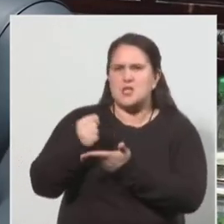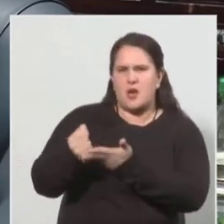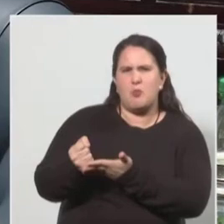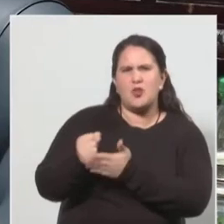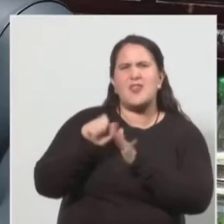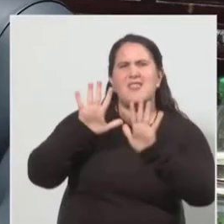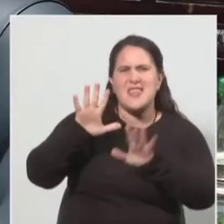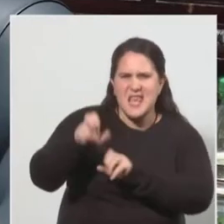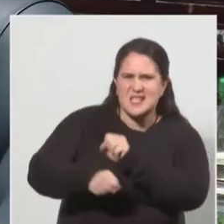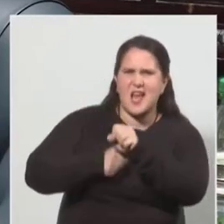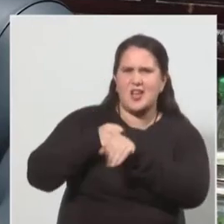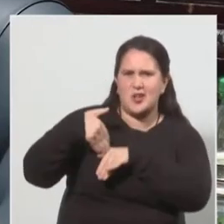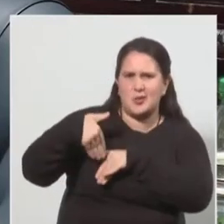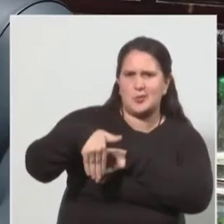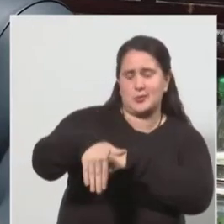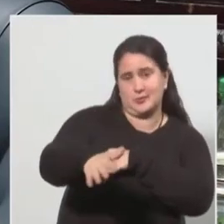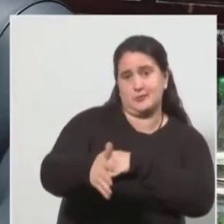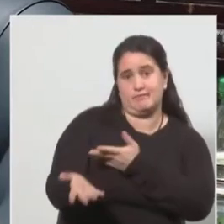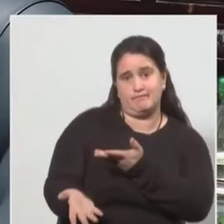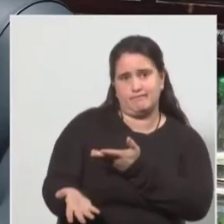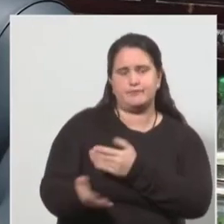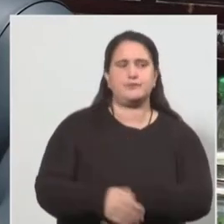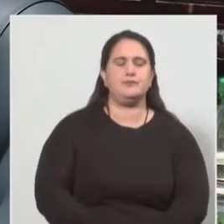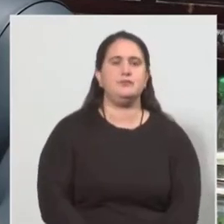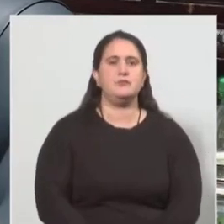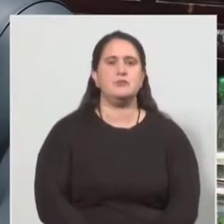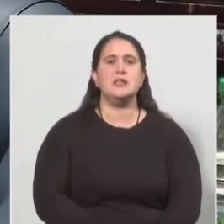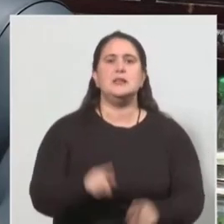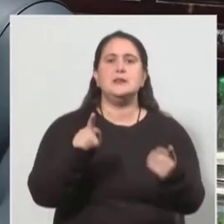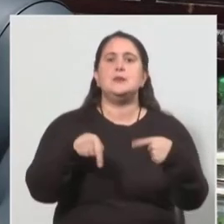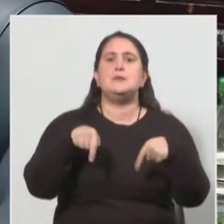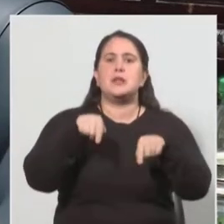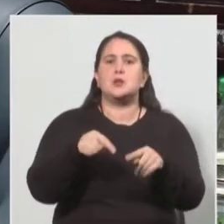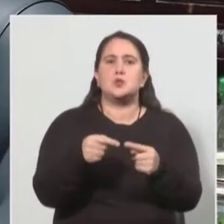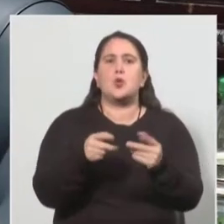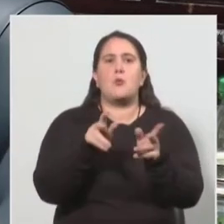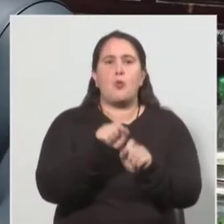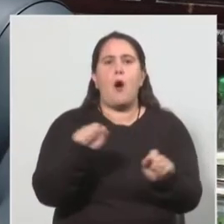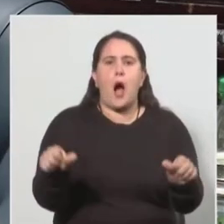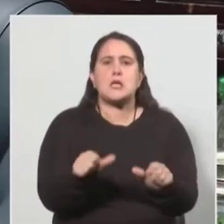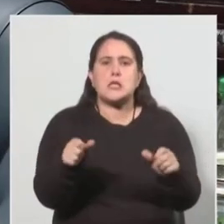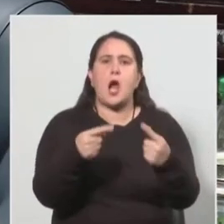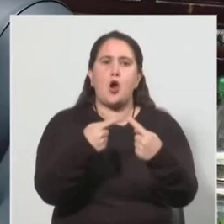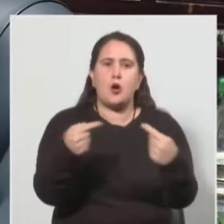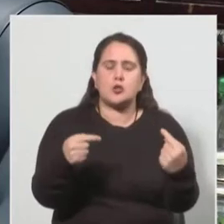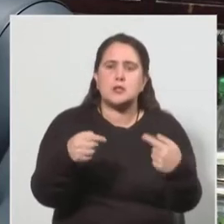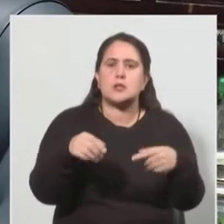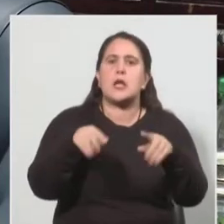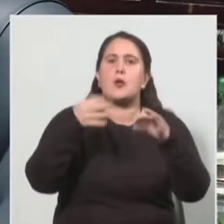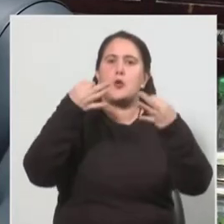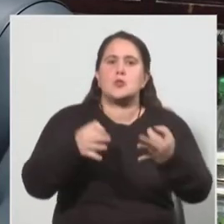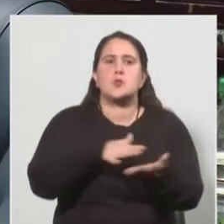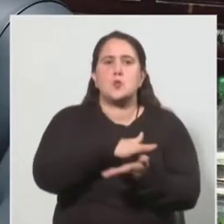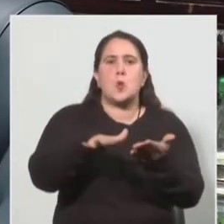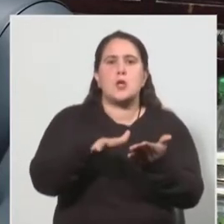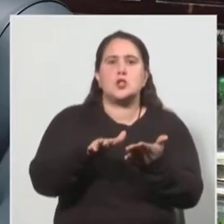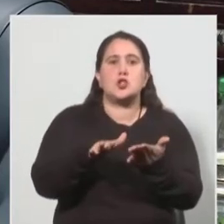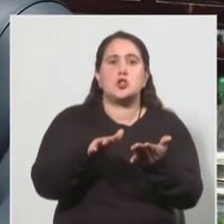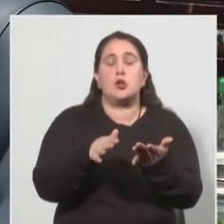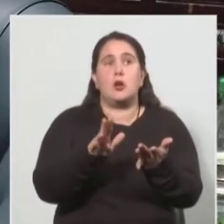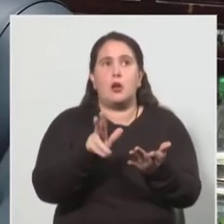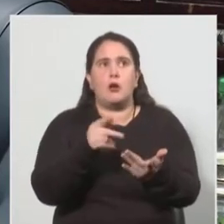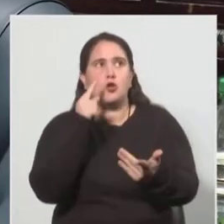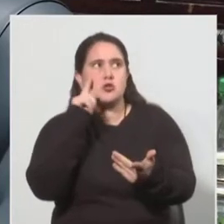pasaporte por 10 años? ¿Qué uso se hizo de los márgenes de acción en situaciones no